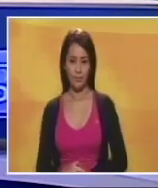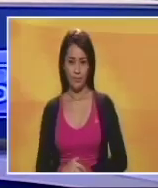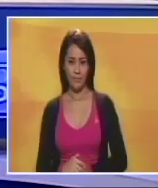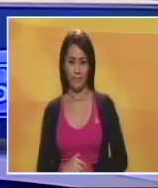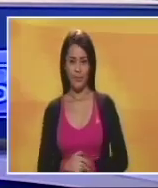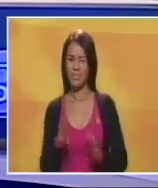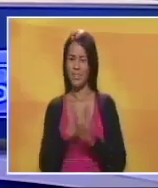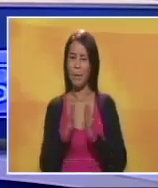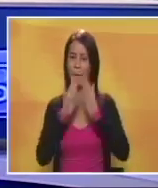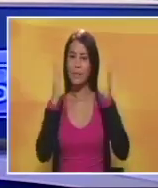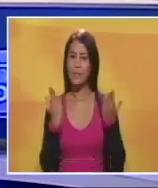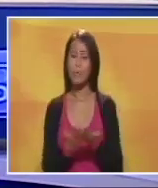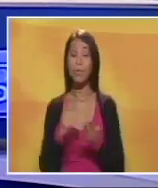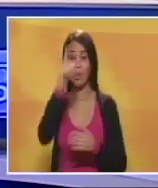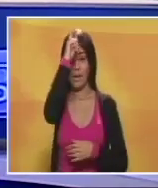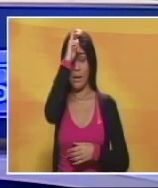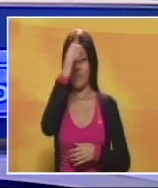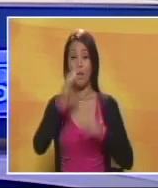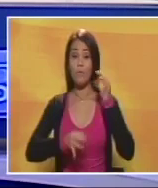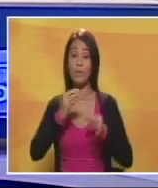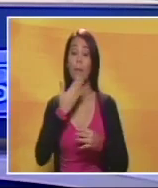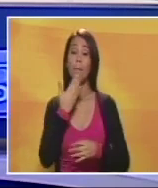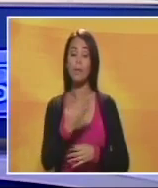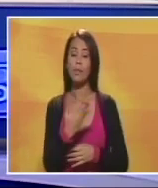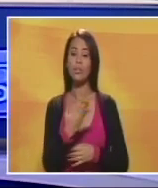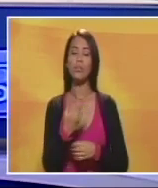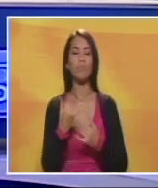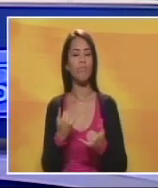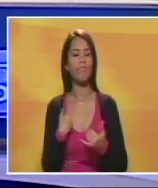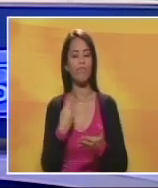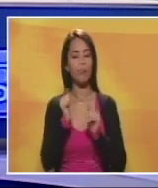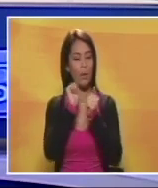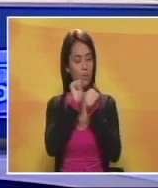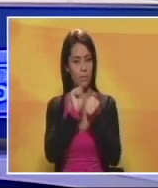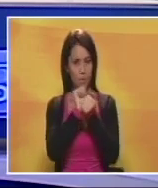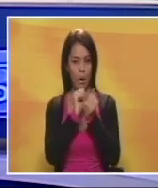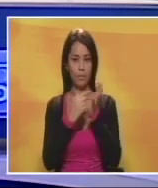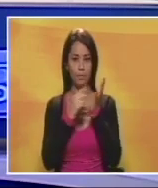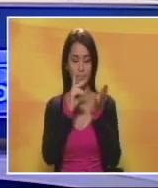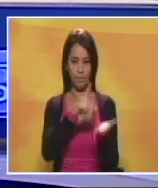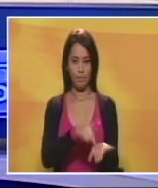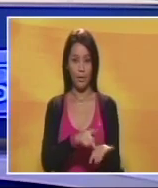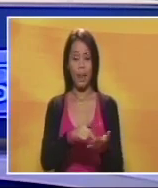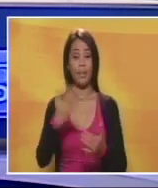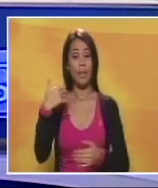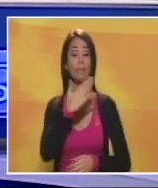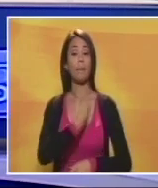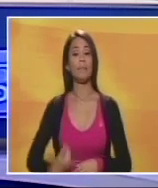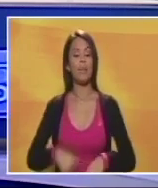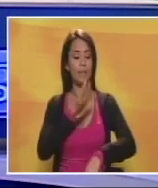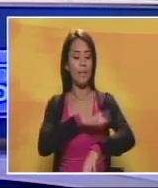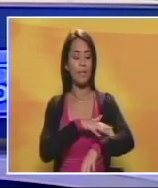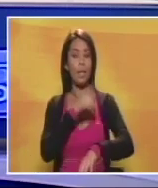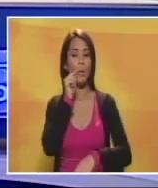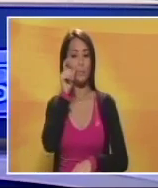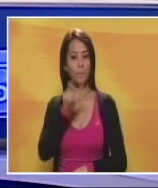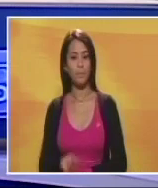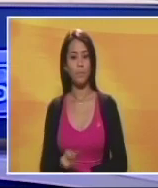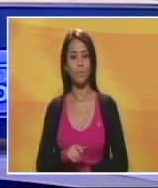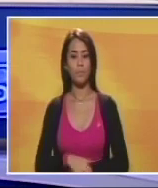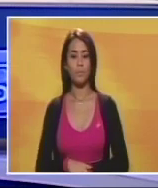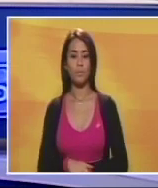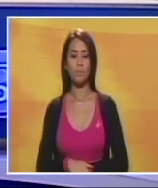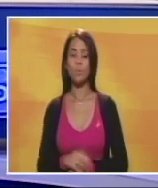Comenzamos. En Alemania, la Fiscalía pidió tramitar la extradición a España del expresidente de Cataluña, Carles Puigdemont, por